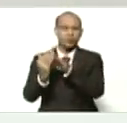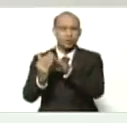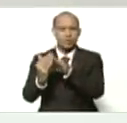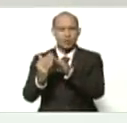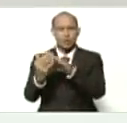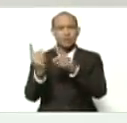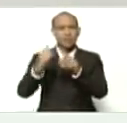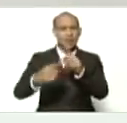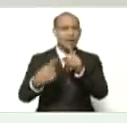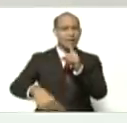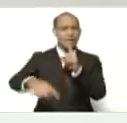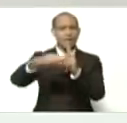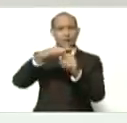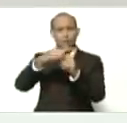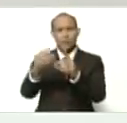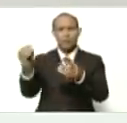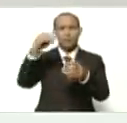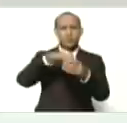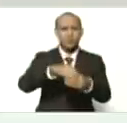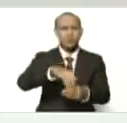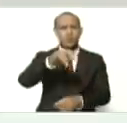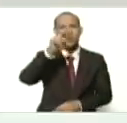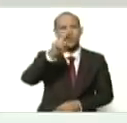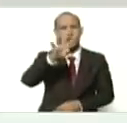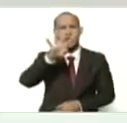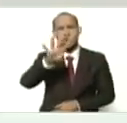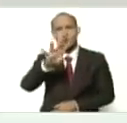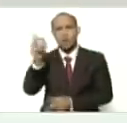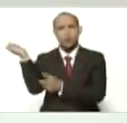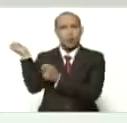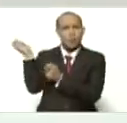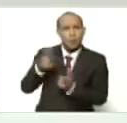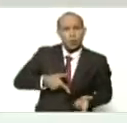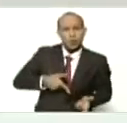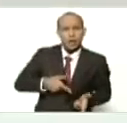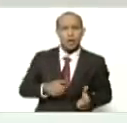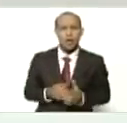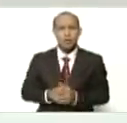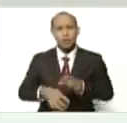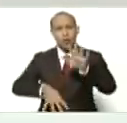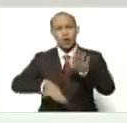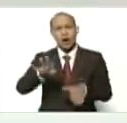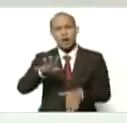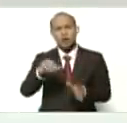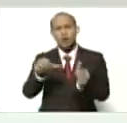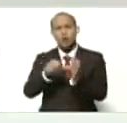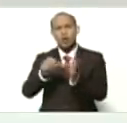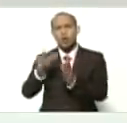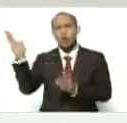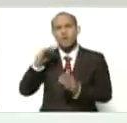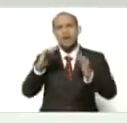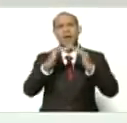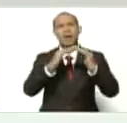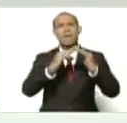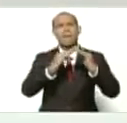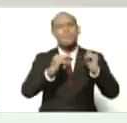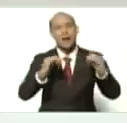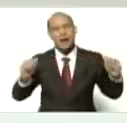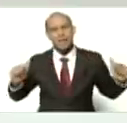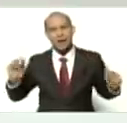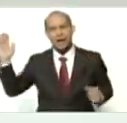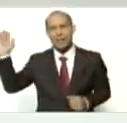a los 24 casos importados 14 de ellos procedentes de panamá que